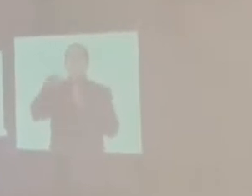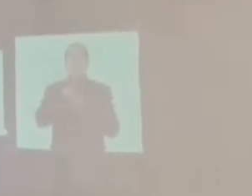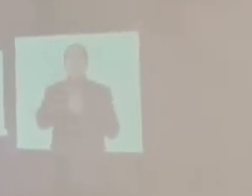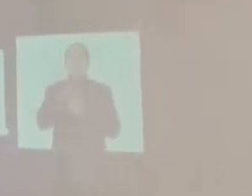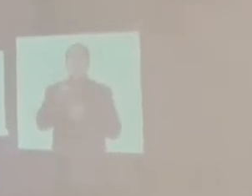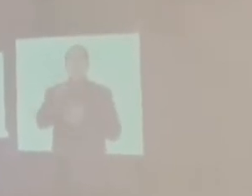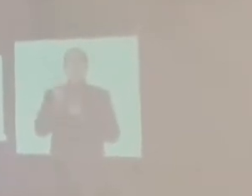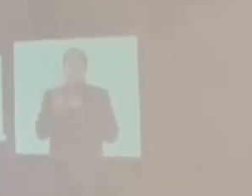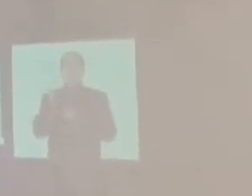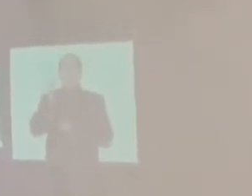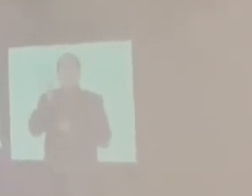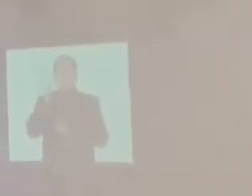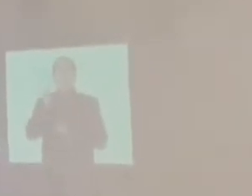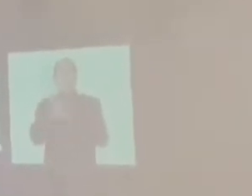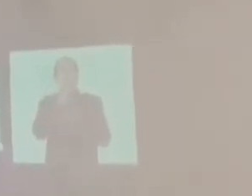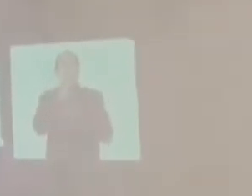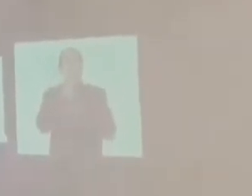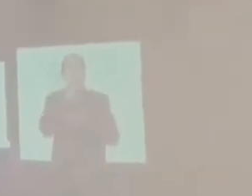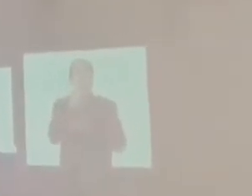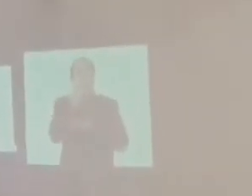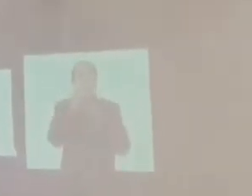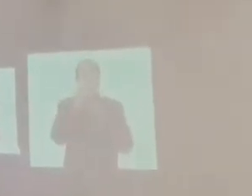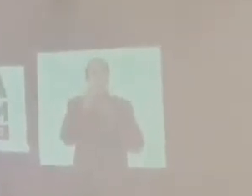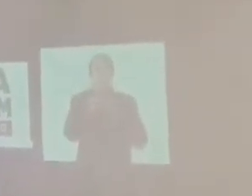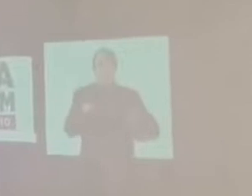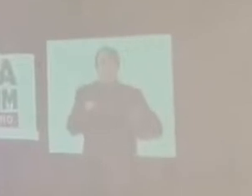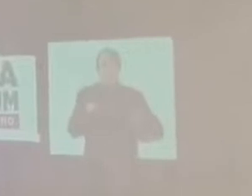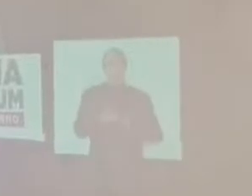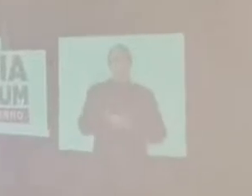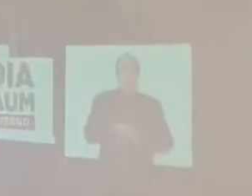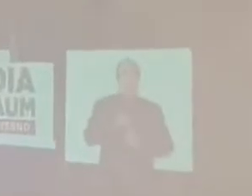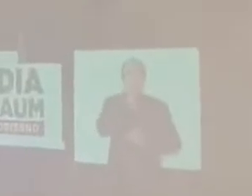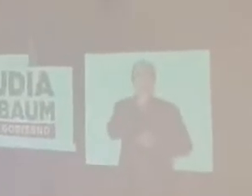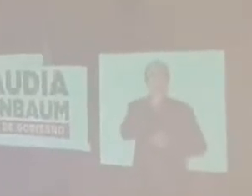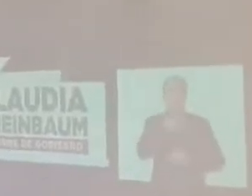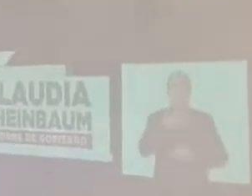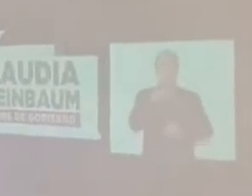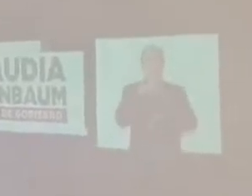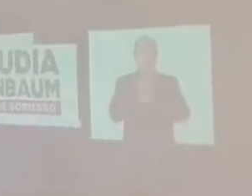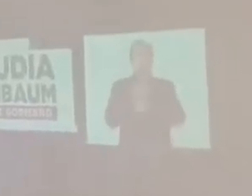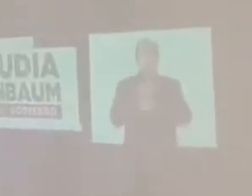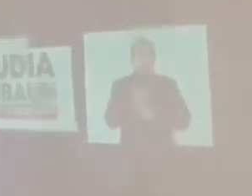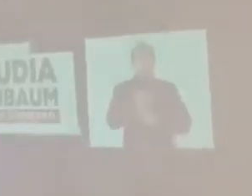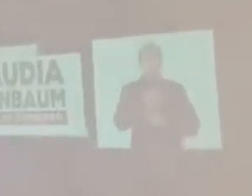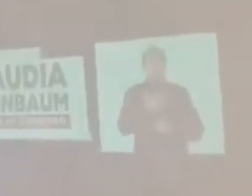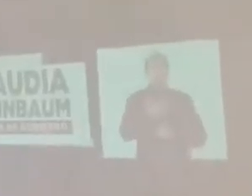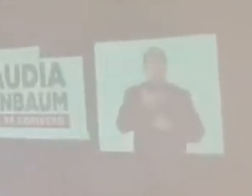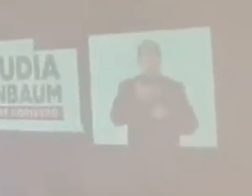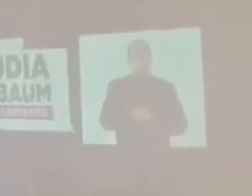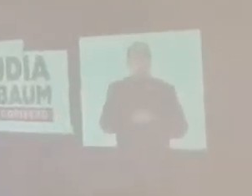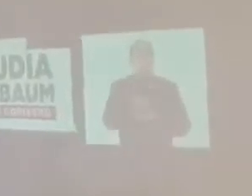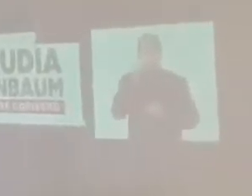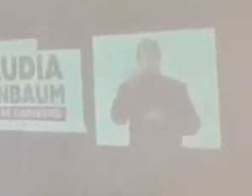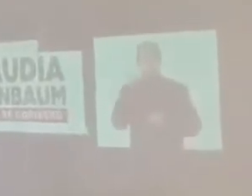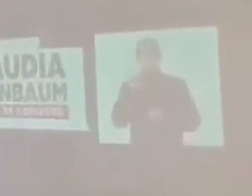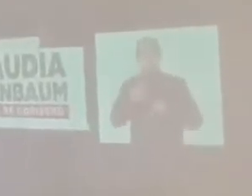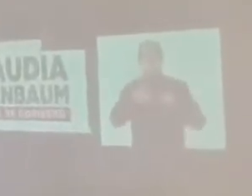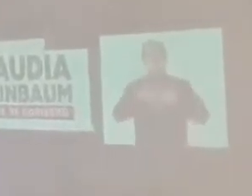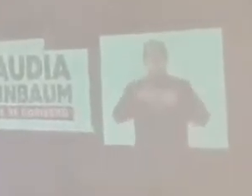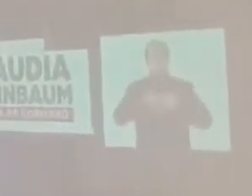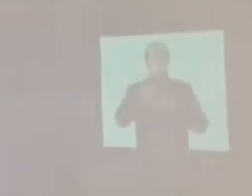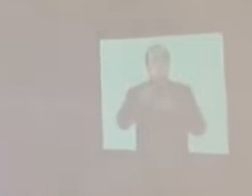en 1 metro cúbico por segundo. Se han rehabilitado 201 pozos, repuestos 67, restablecidos 58 plantas